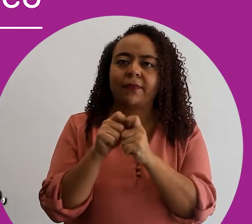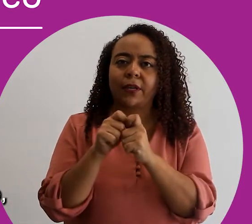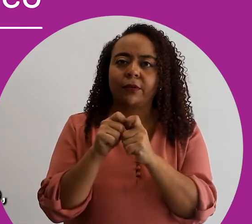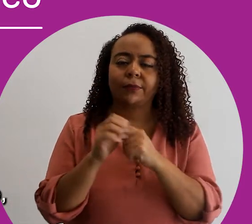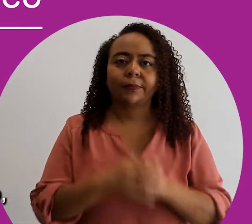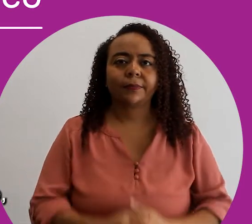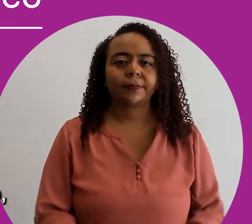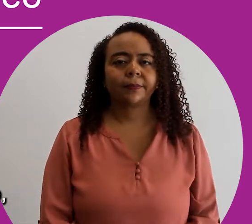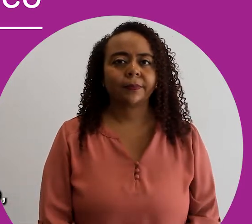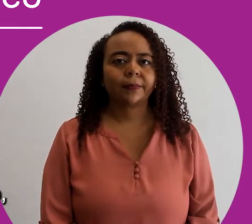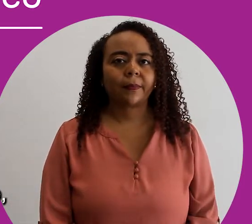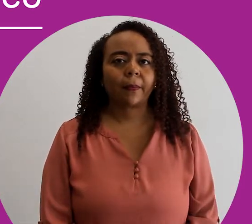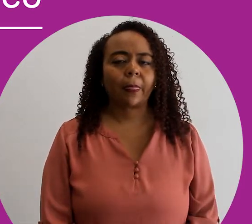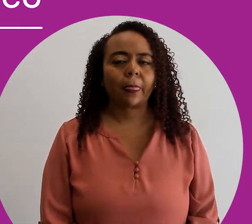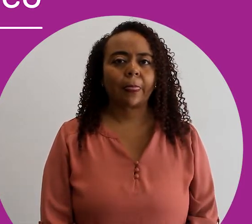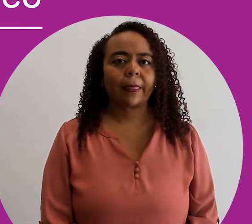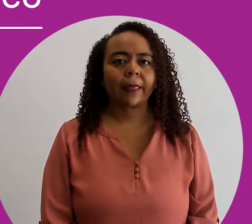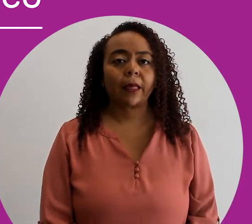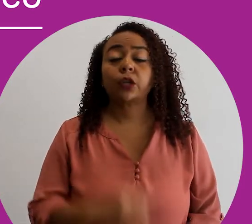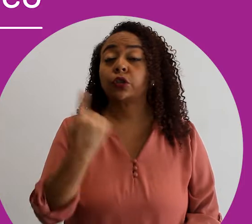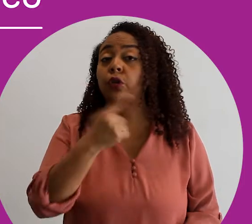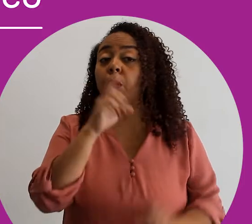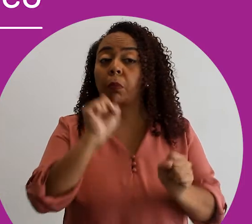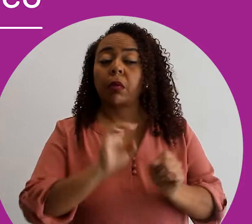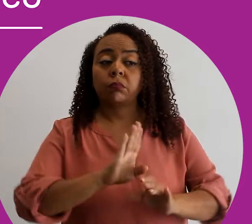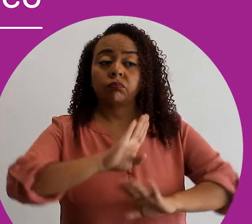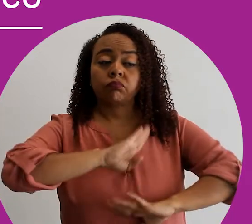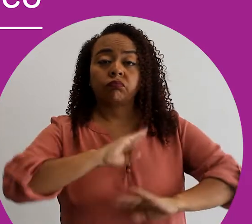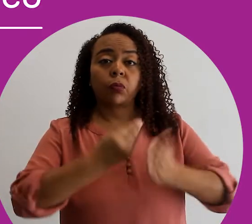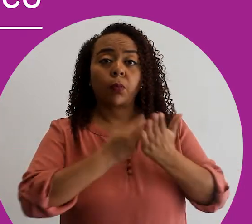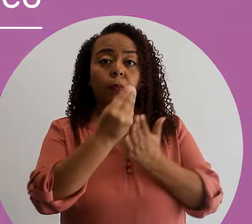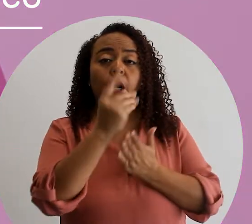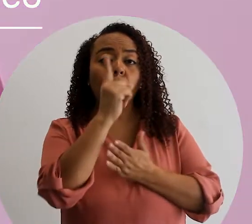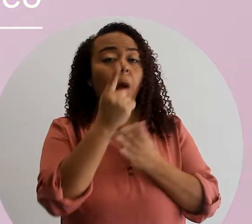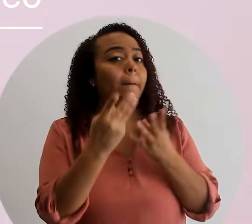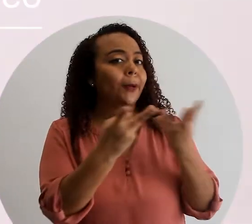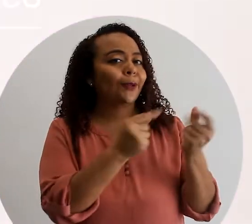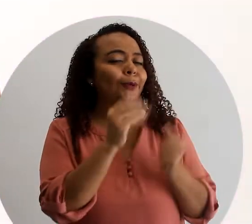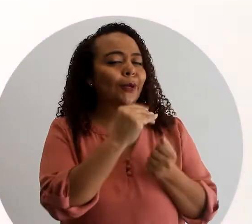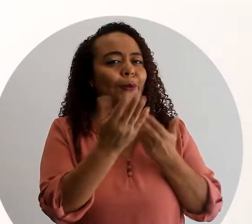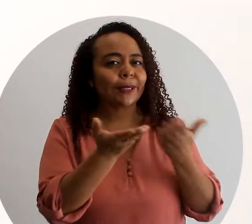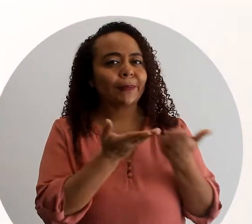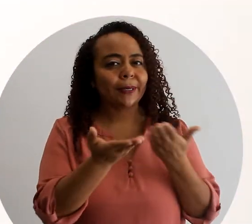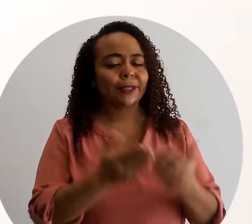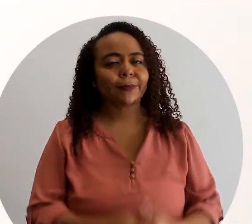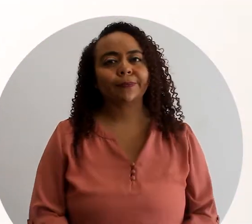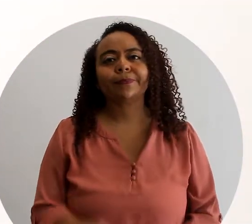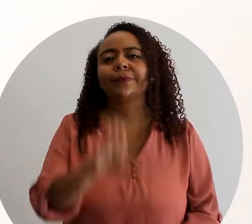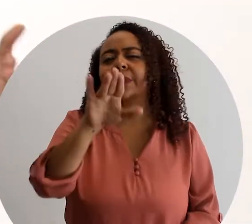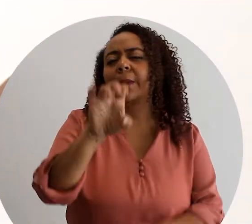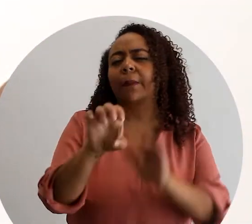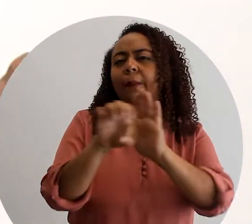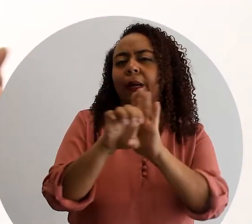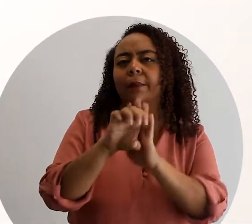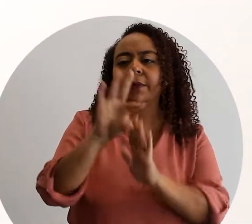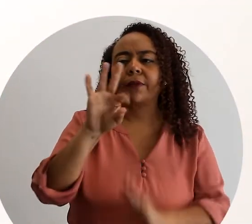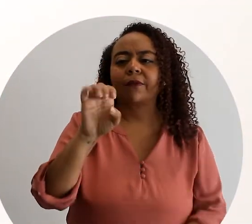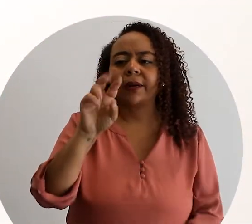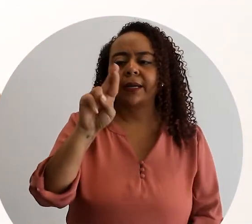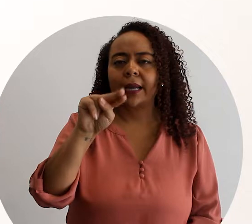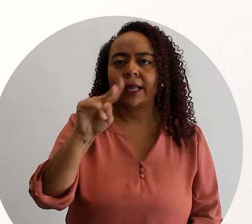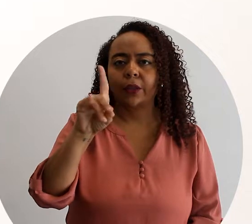específico e inmediato, que solo pueden satisfacer al comprar un producto o servicio. Por ejemplo,